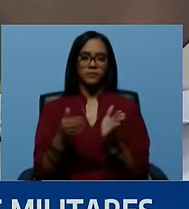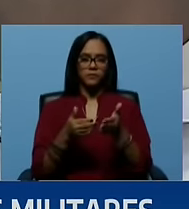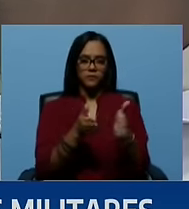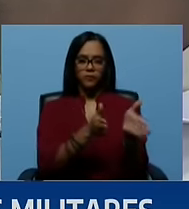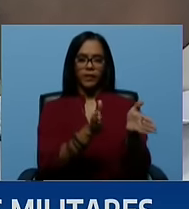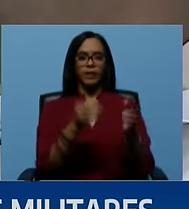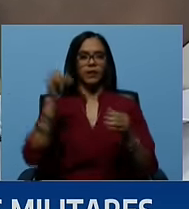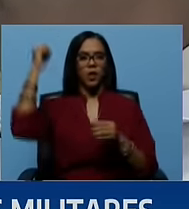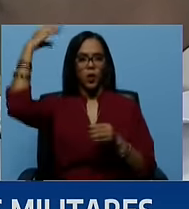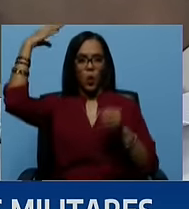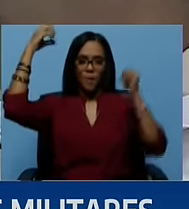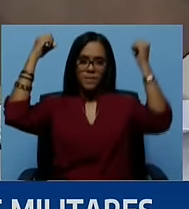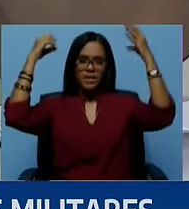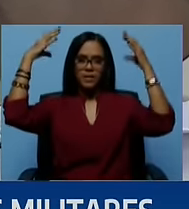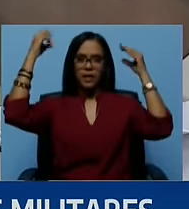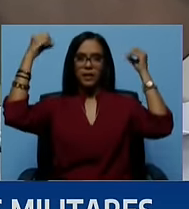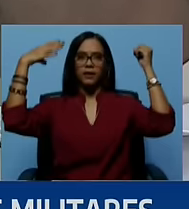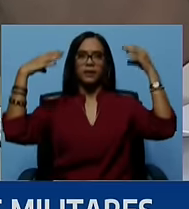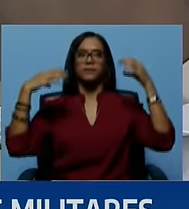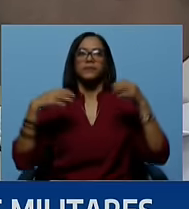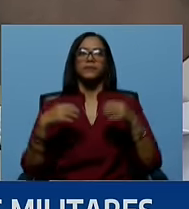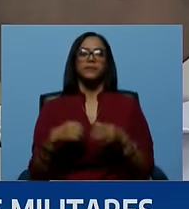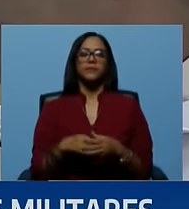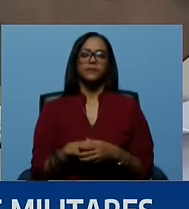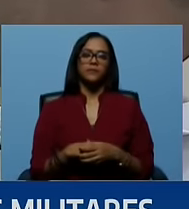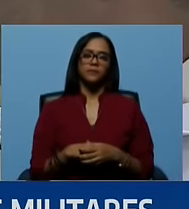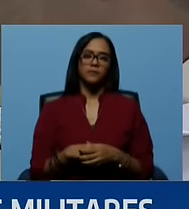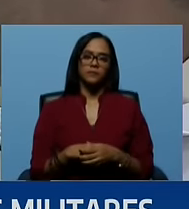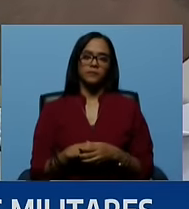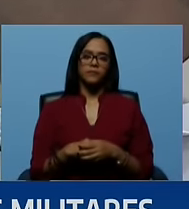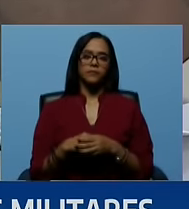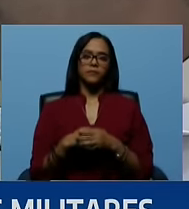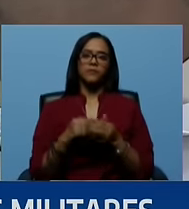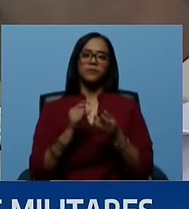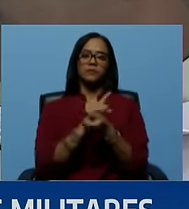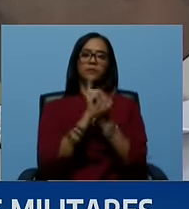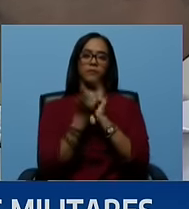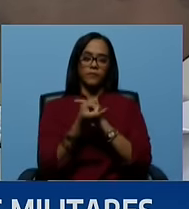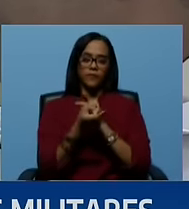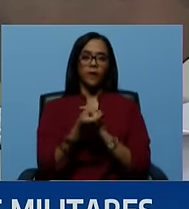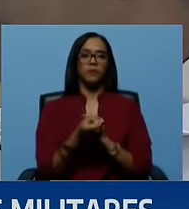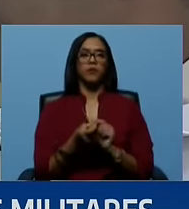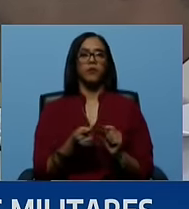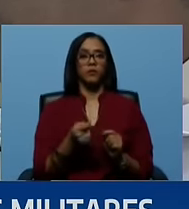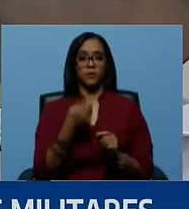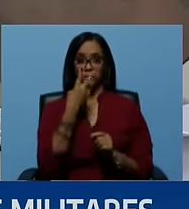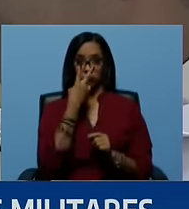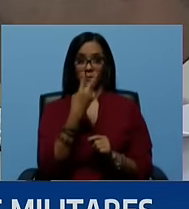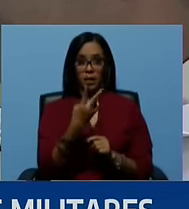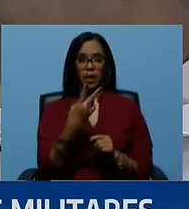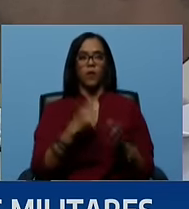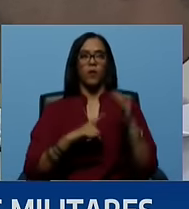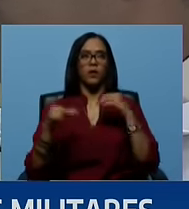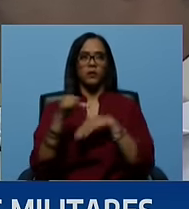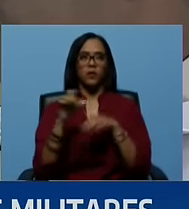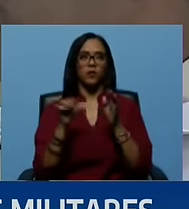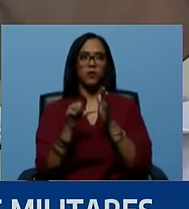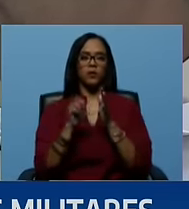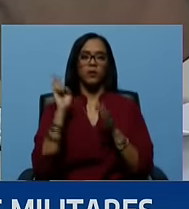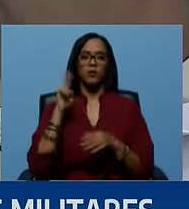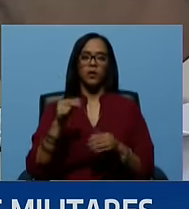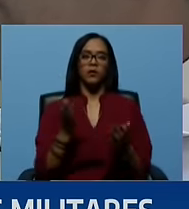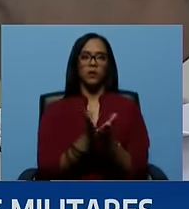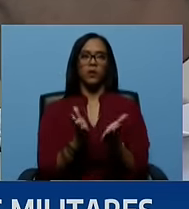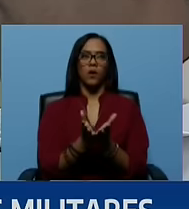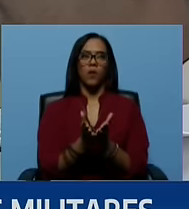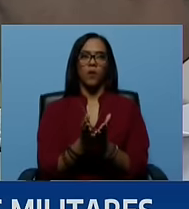luminaria se sustituyó y así usted ve un Liceo el Liceo donde usted estudio